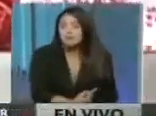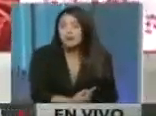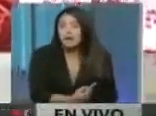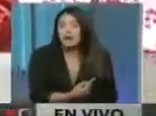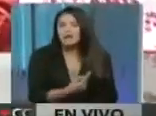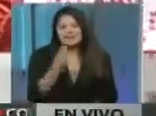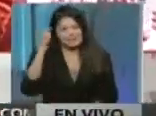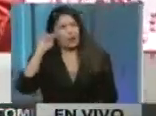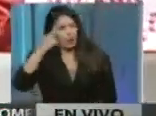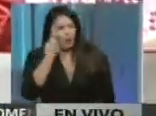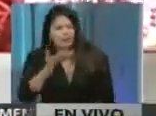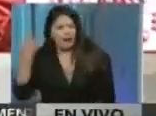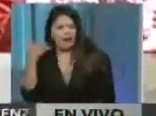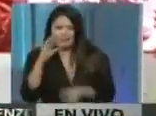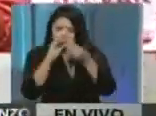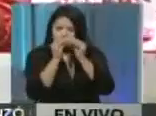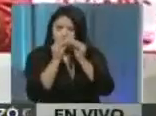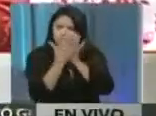enmienda, ¿se acuerdan?